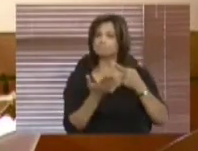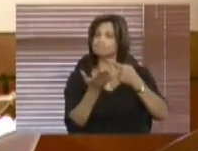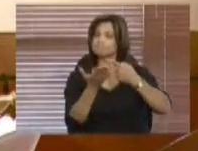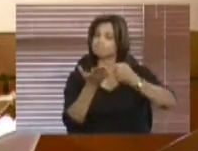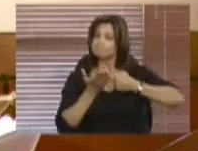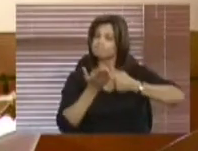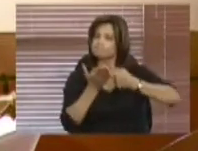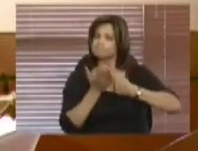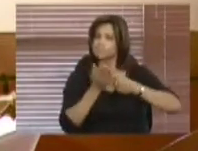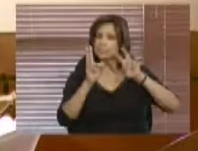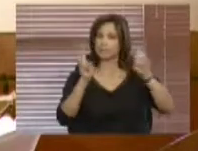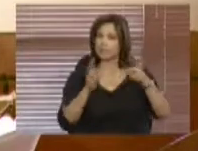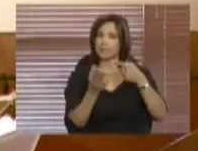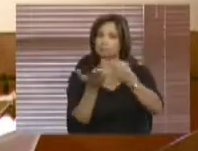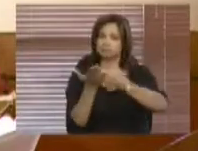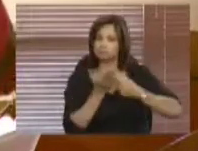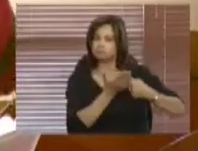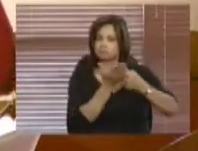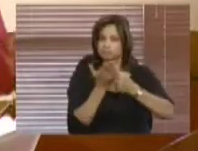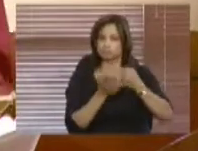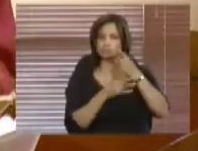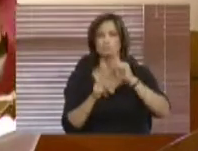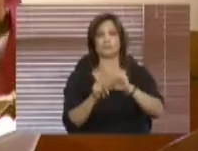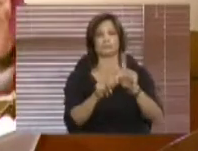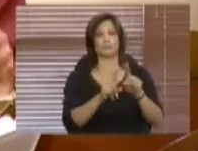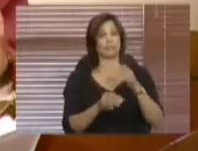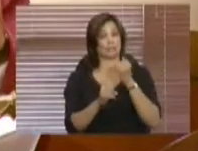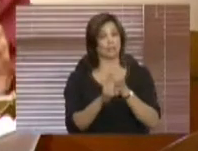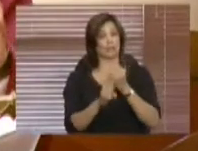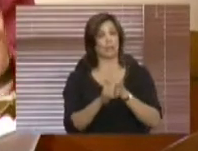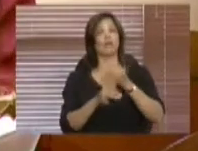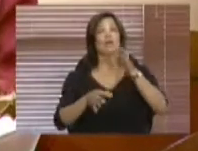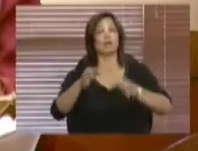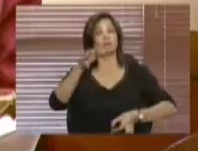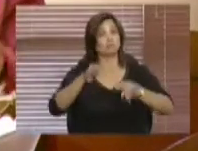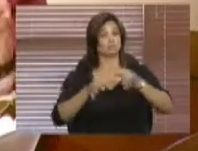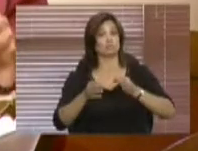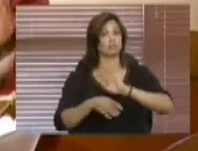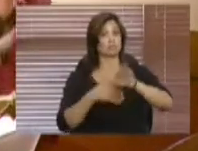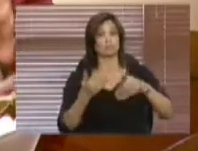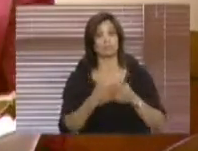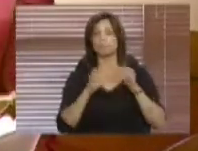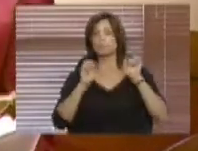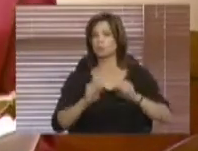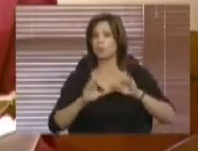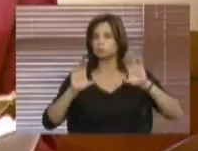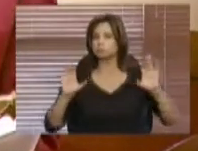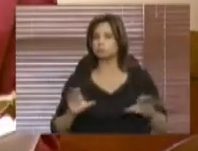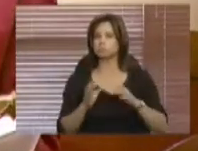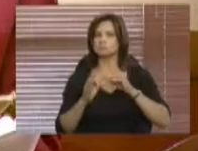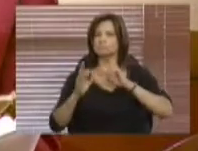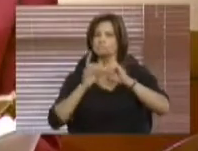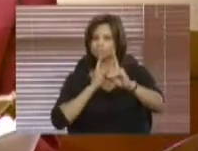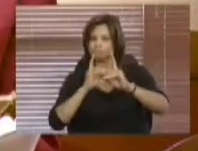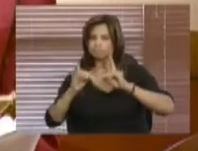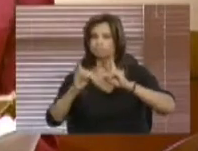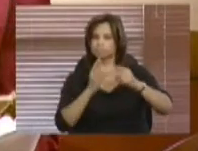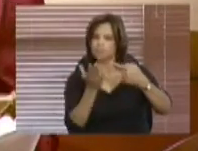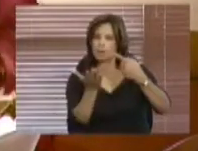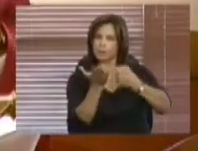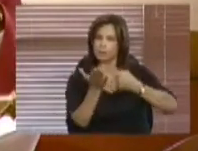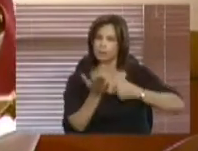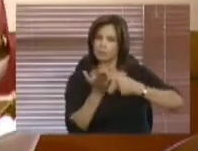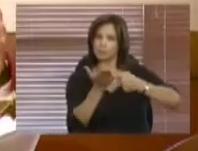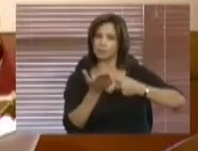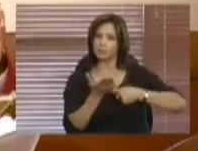debate sobre esta propuesta, que las instituciones del sector justicia podamos realizar un diálogo constructivo